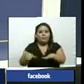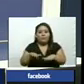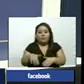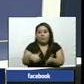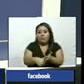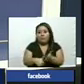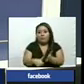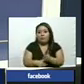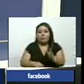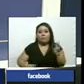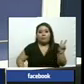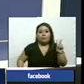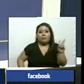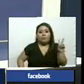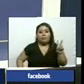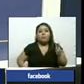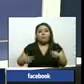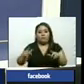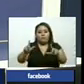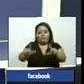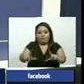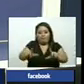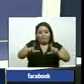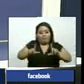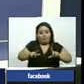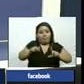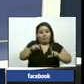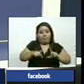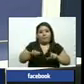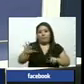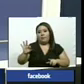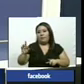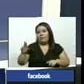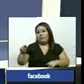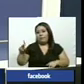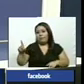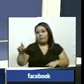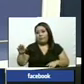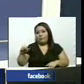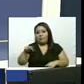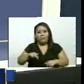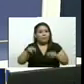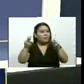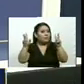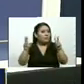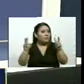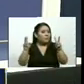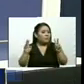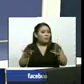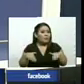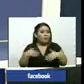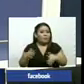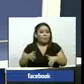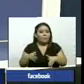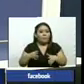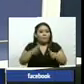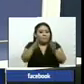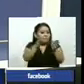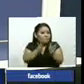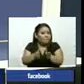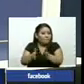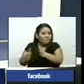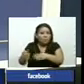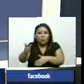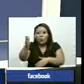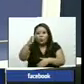de San Salvador por el reconocimiento que ha hecho FUNDE sobre este tema de, digamos, de manejo